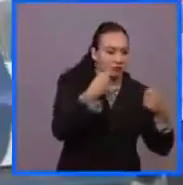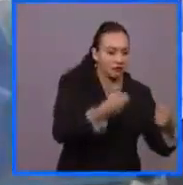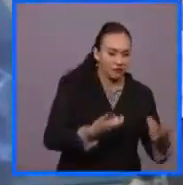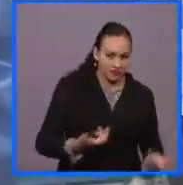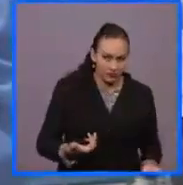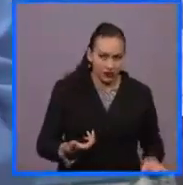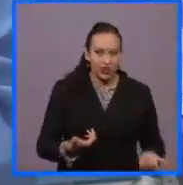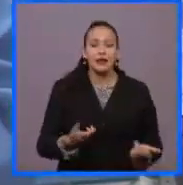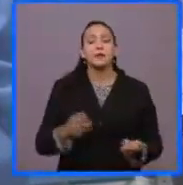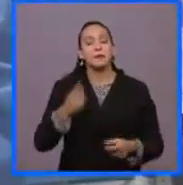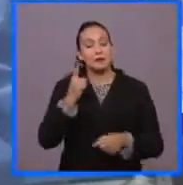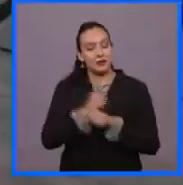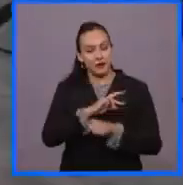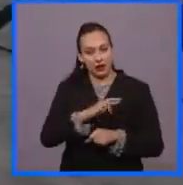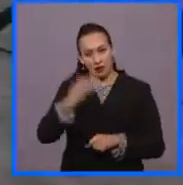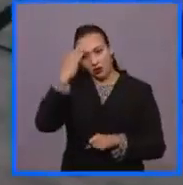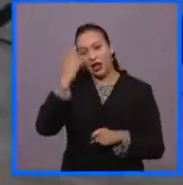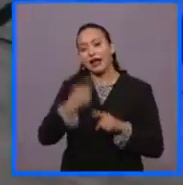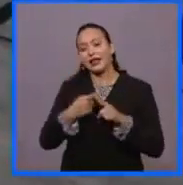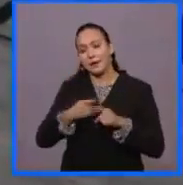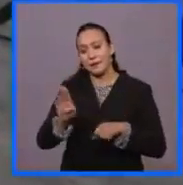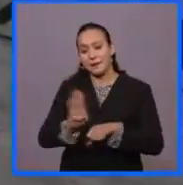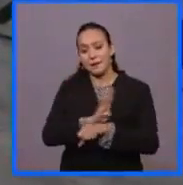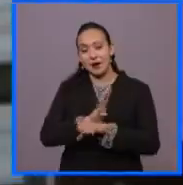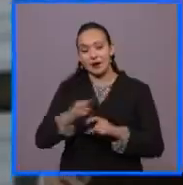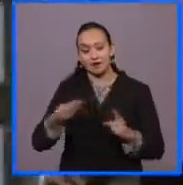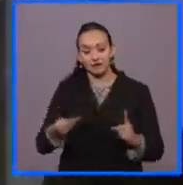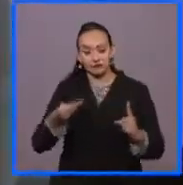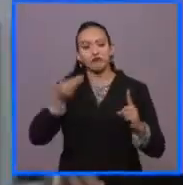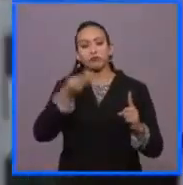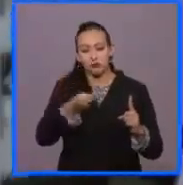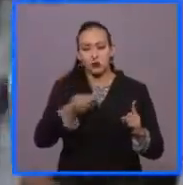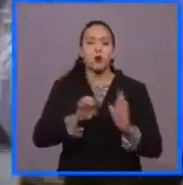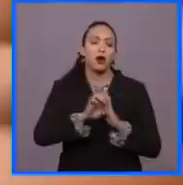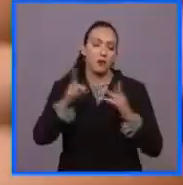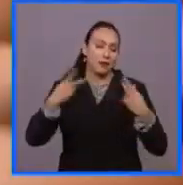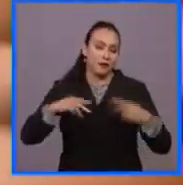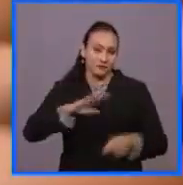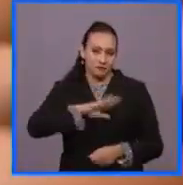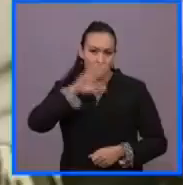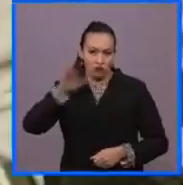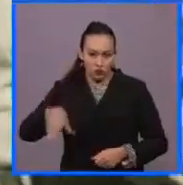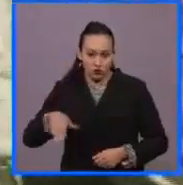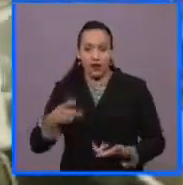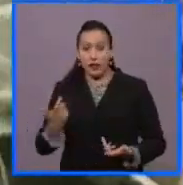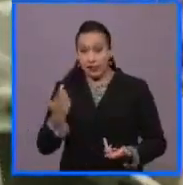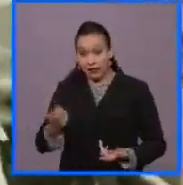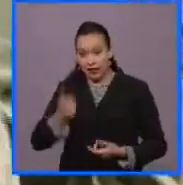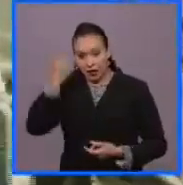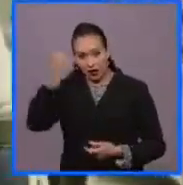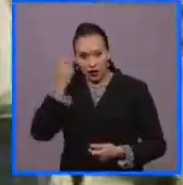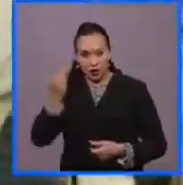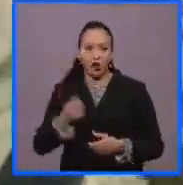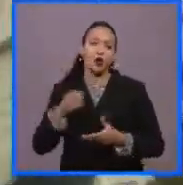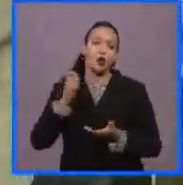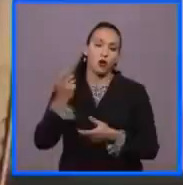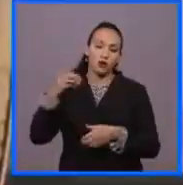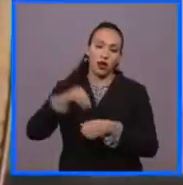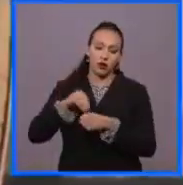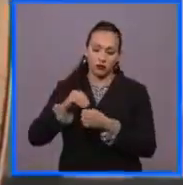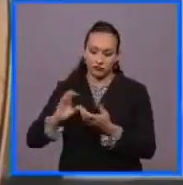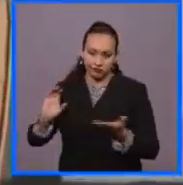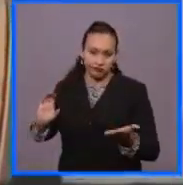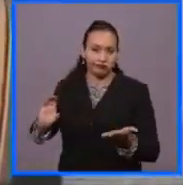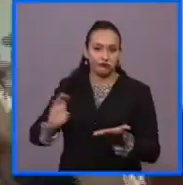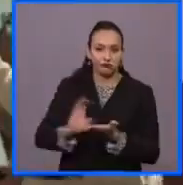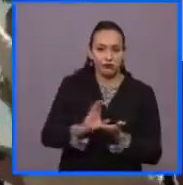conjuntas el reconocimiento como beneficiario y la entrega de los recursos de la cuenta individual para el retiro, ya que